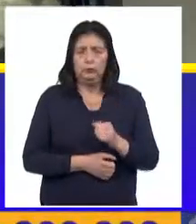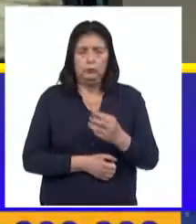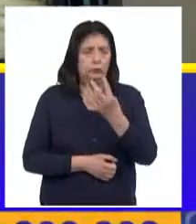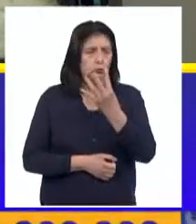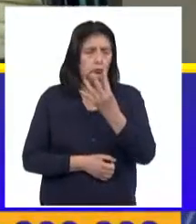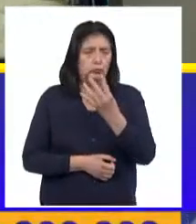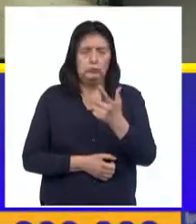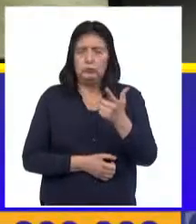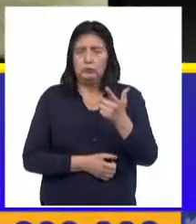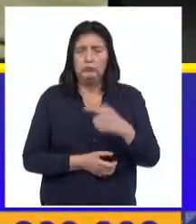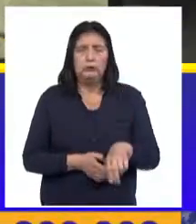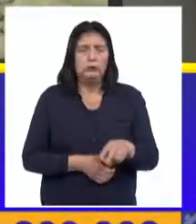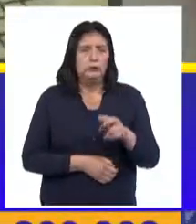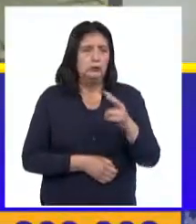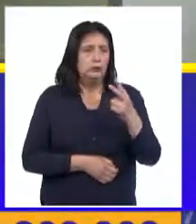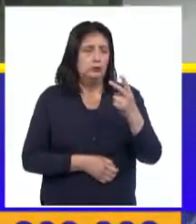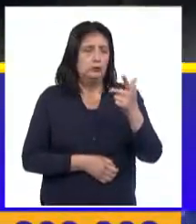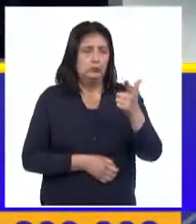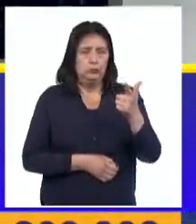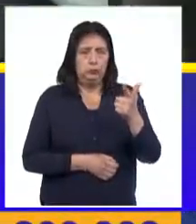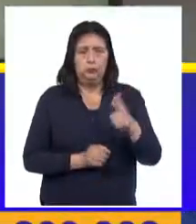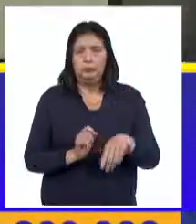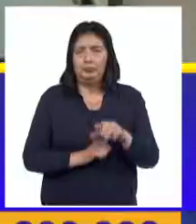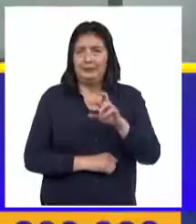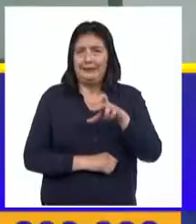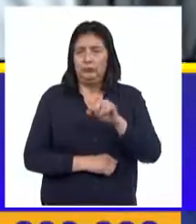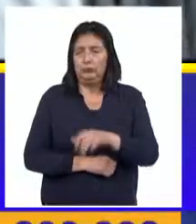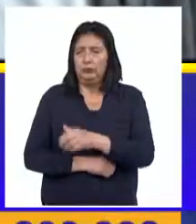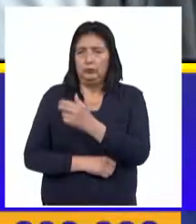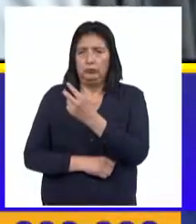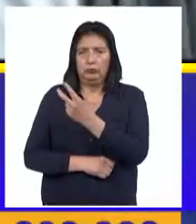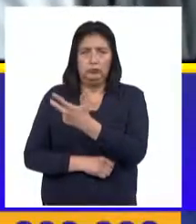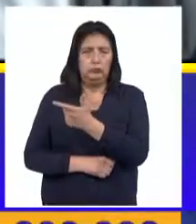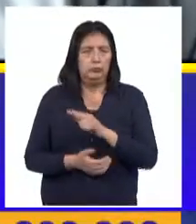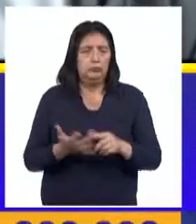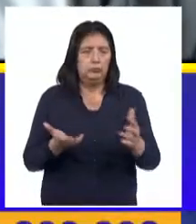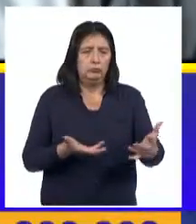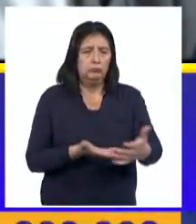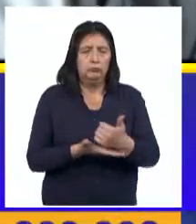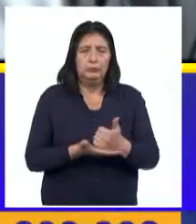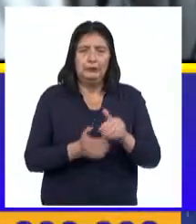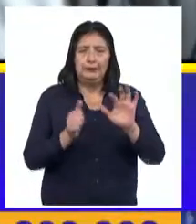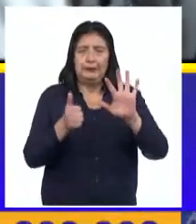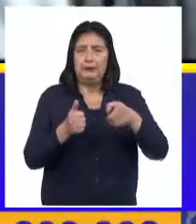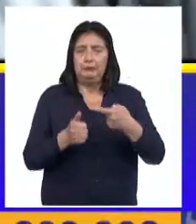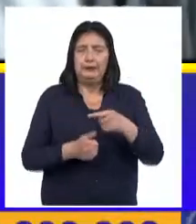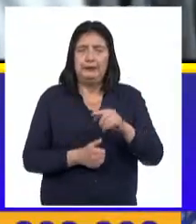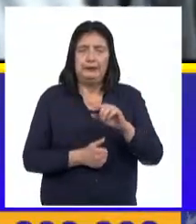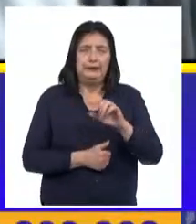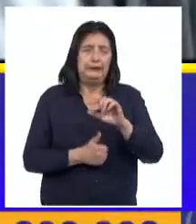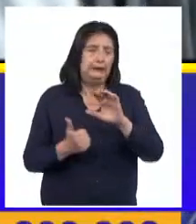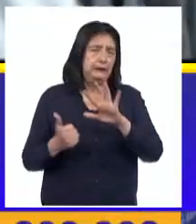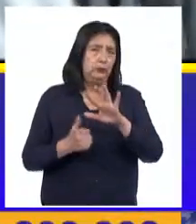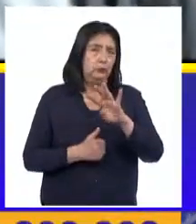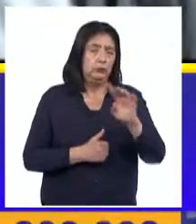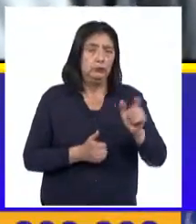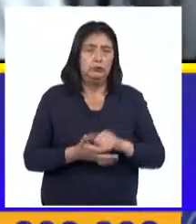4 armas, 2 pistolas y 2 revólveres. Se ha recuperado 6.410 nuevos soles